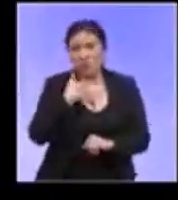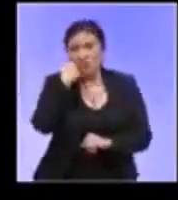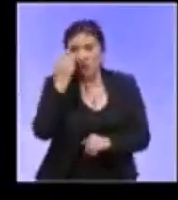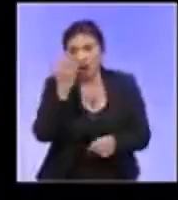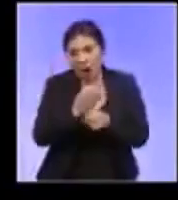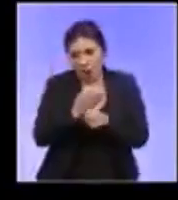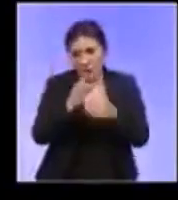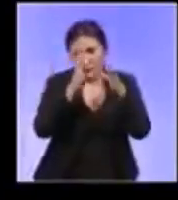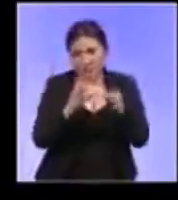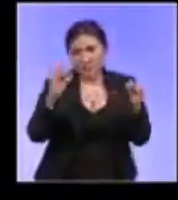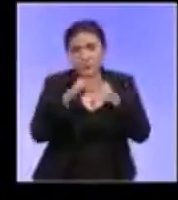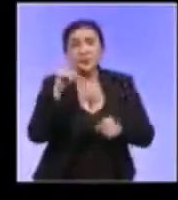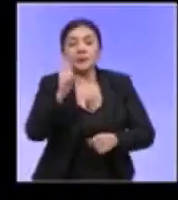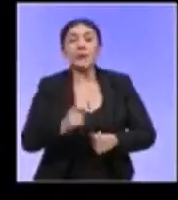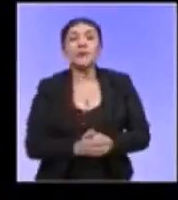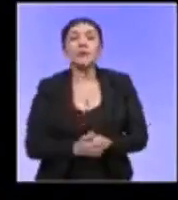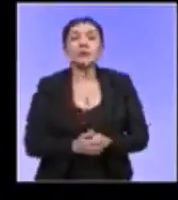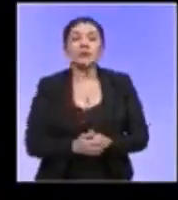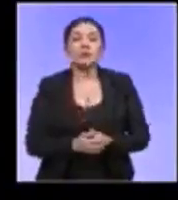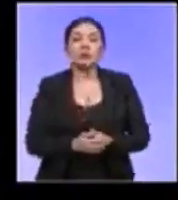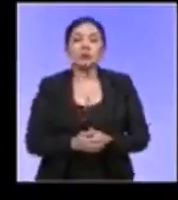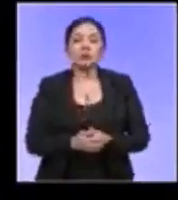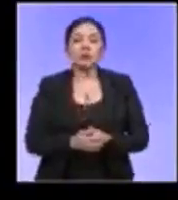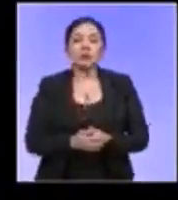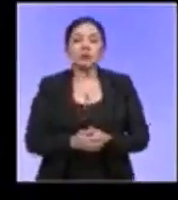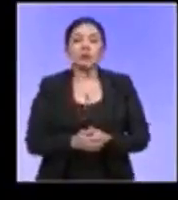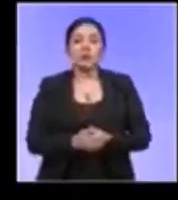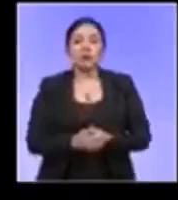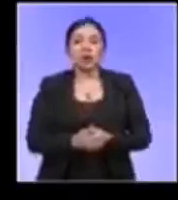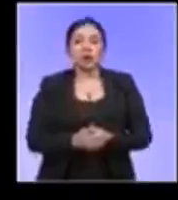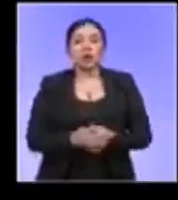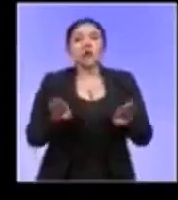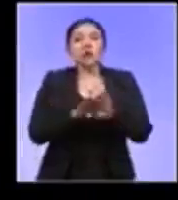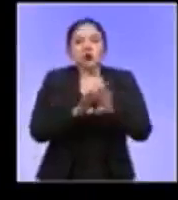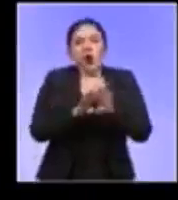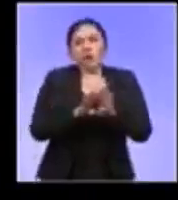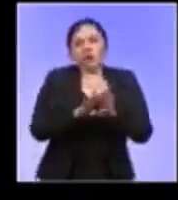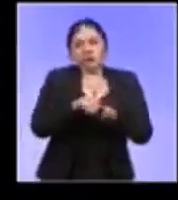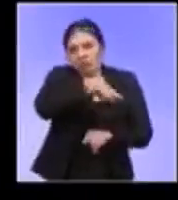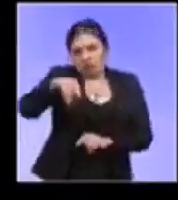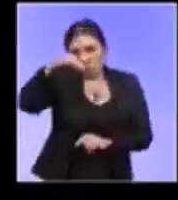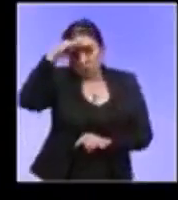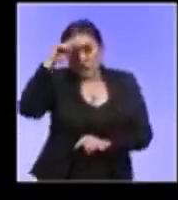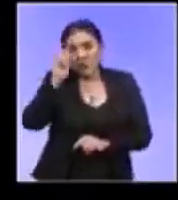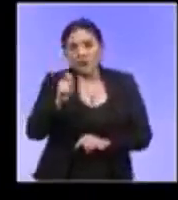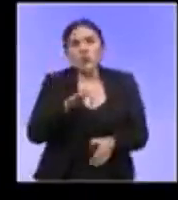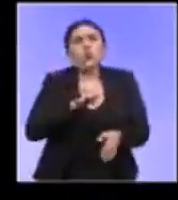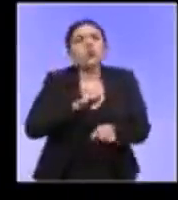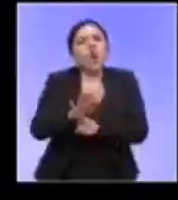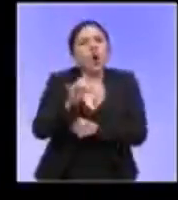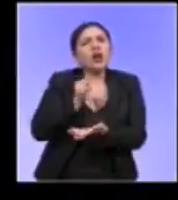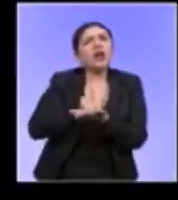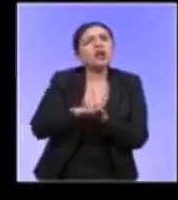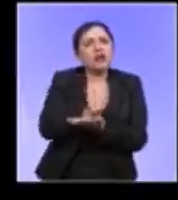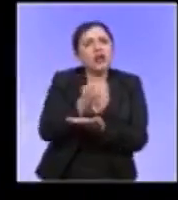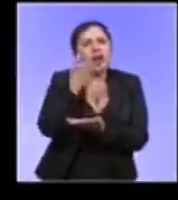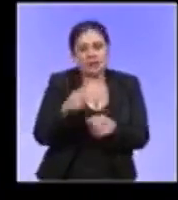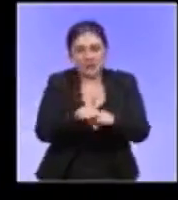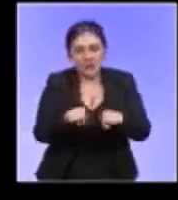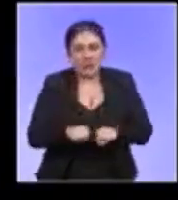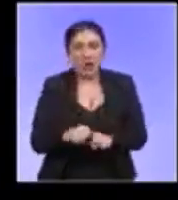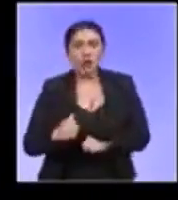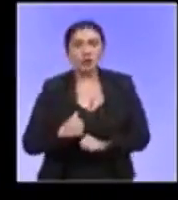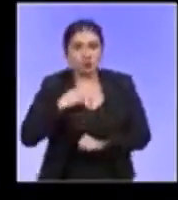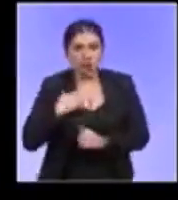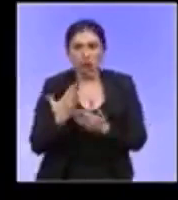señalar es o poner sobre la mesa qué fue lo que decidió esta sala superior